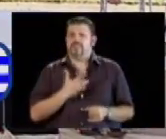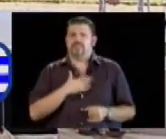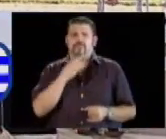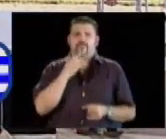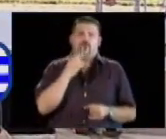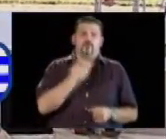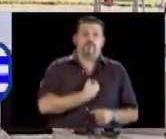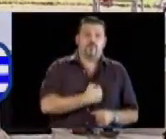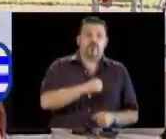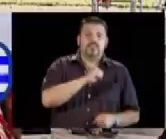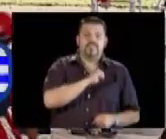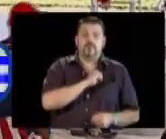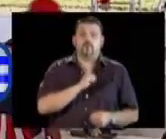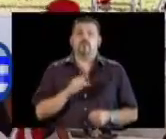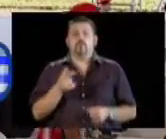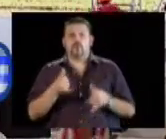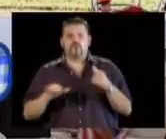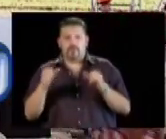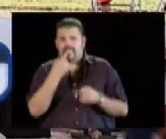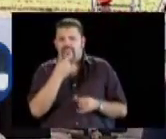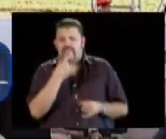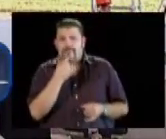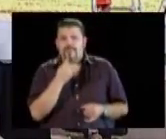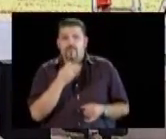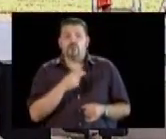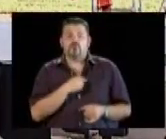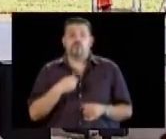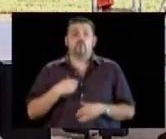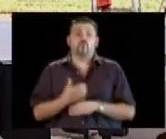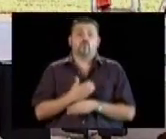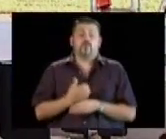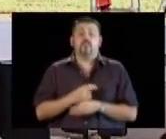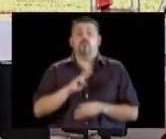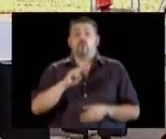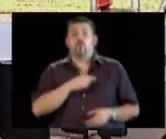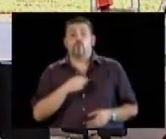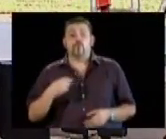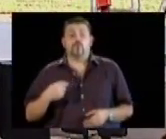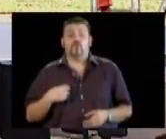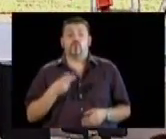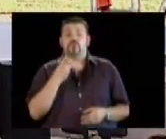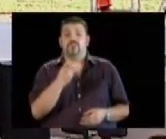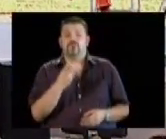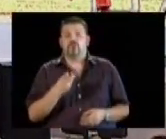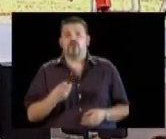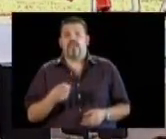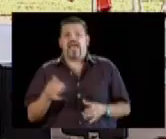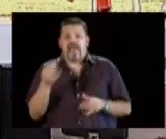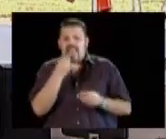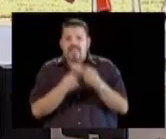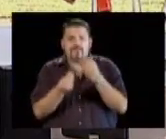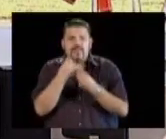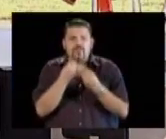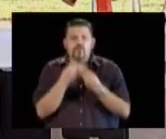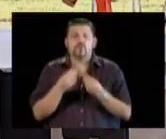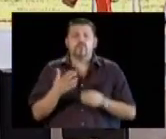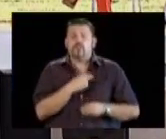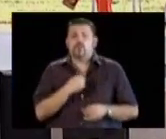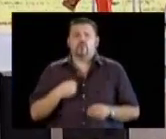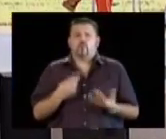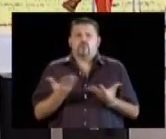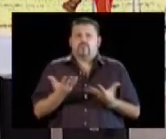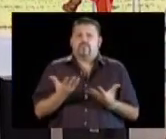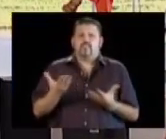por supuesto, no es por medicamento, no curamos. Somos alimentos, suplementos alimenticios, que todo nace en la historia con la OmniPlus